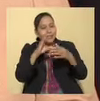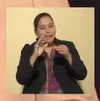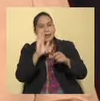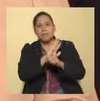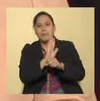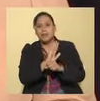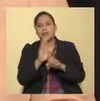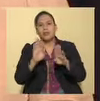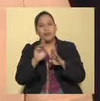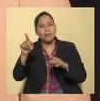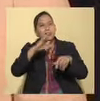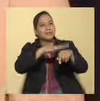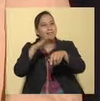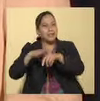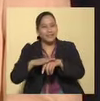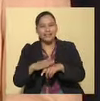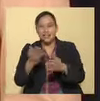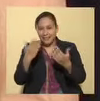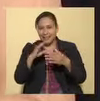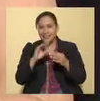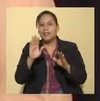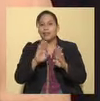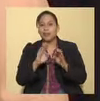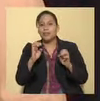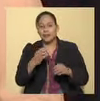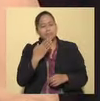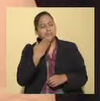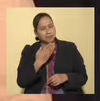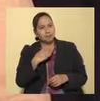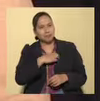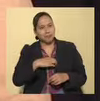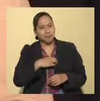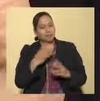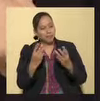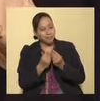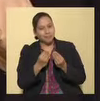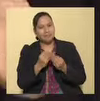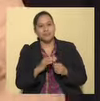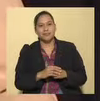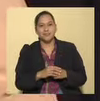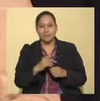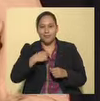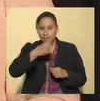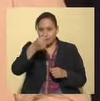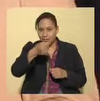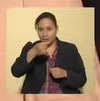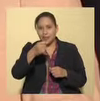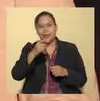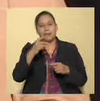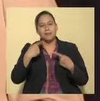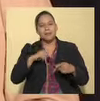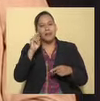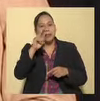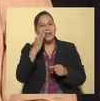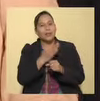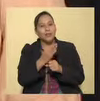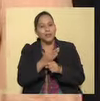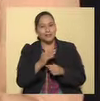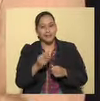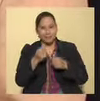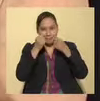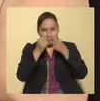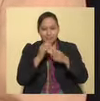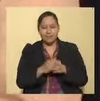gran película y sobre su campaña. Don Cuino, ¿cómo está usted? Muy bien, muy contento de estar con ustedes. Un saludo a todos los que nos están viendo y